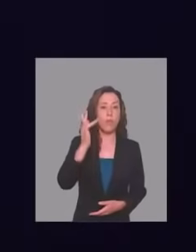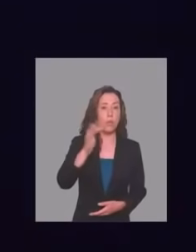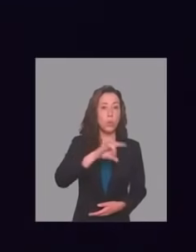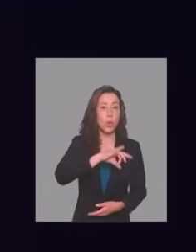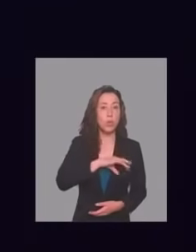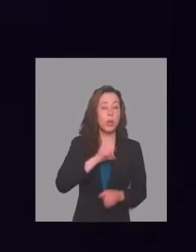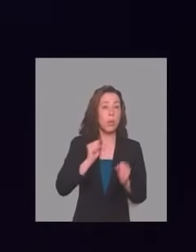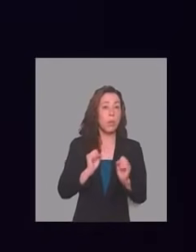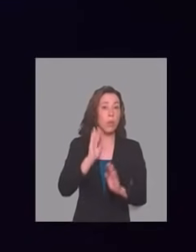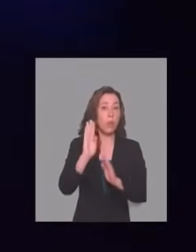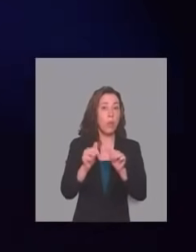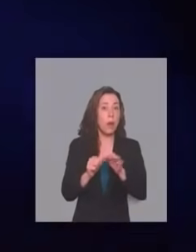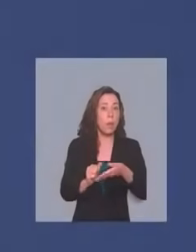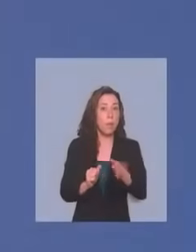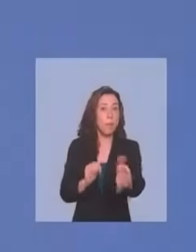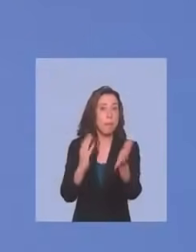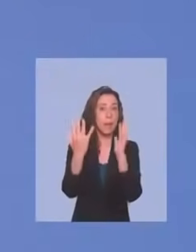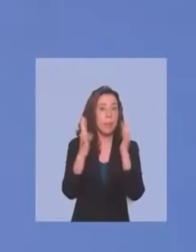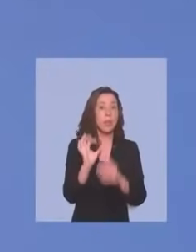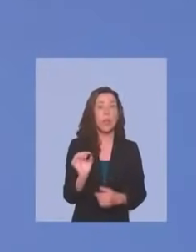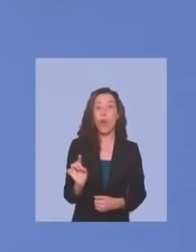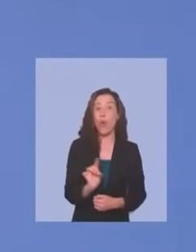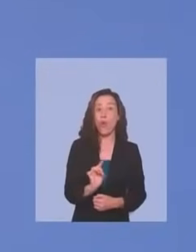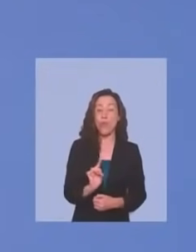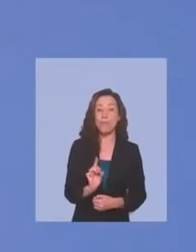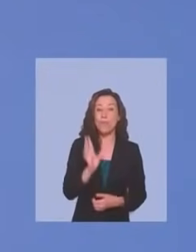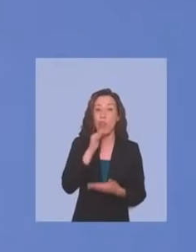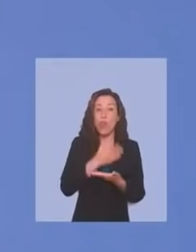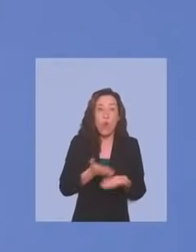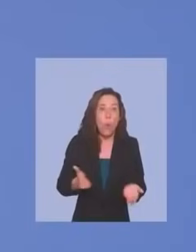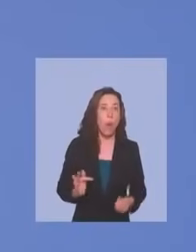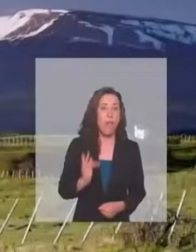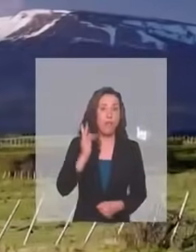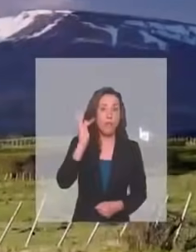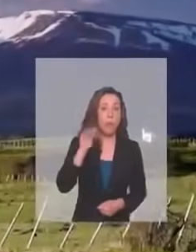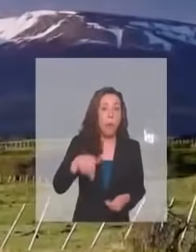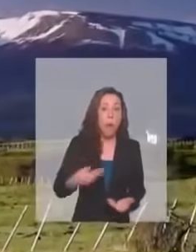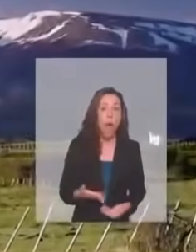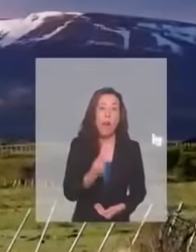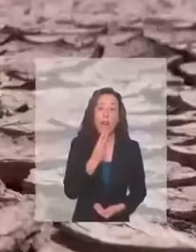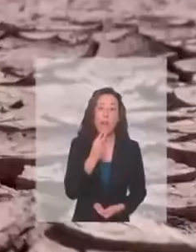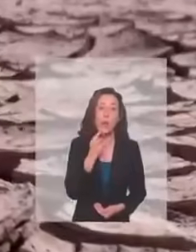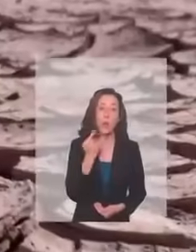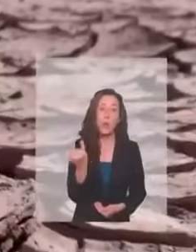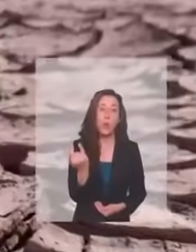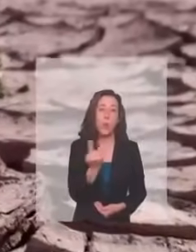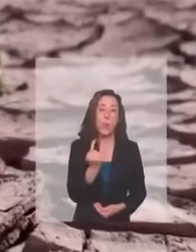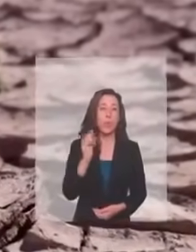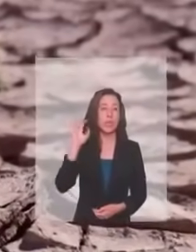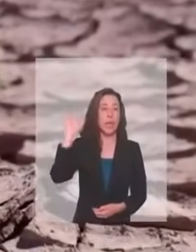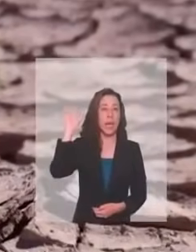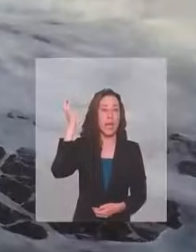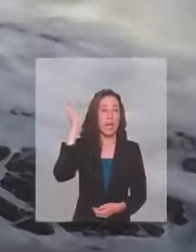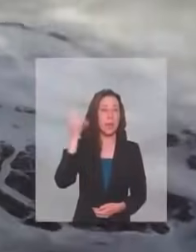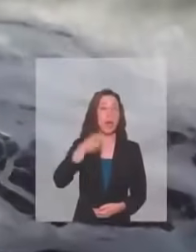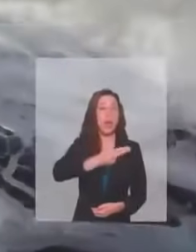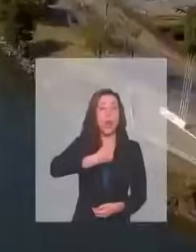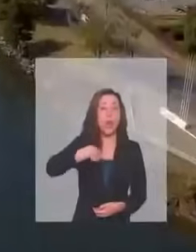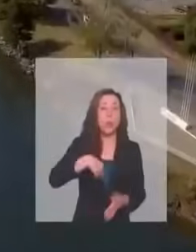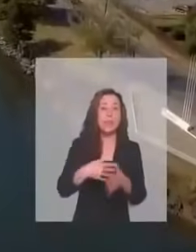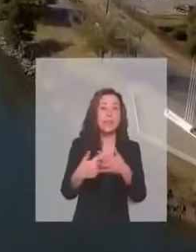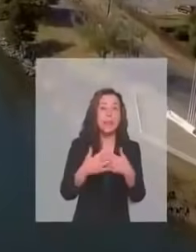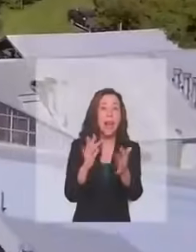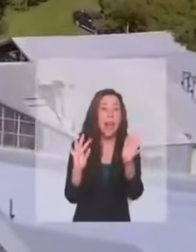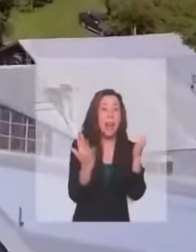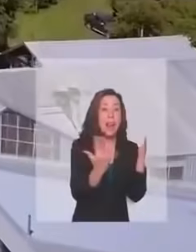¿El futuro de Chile será sustentable o no será? No tendremos futuro. Estamos viviendo una urgencia climática y